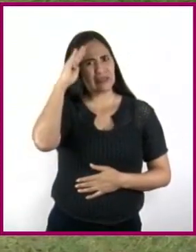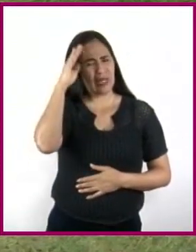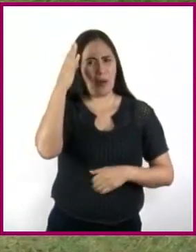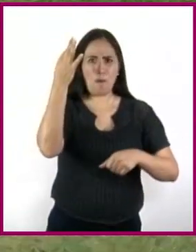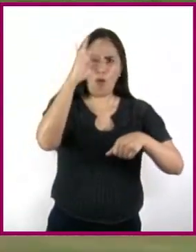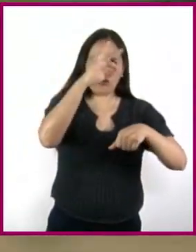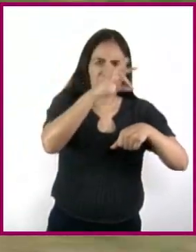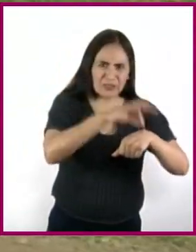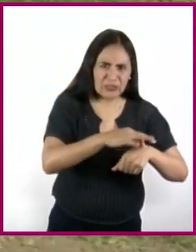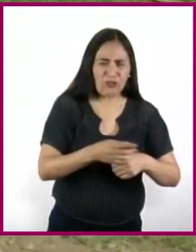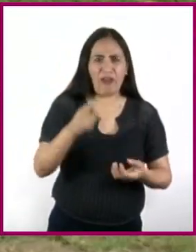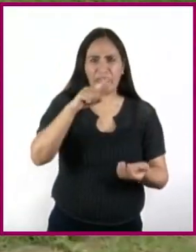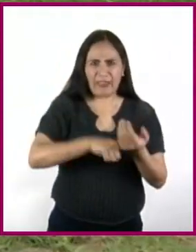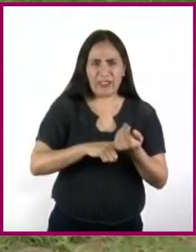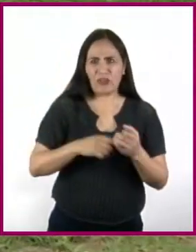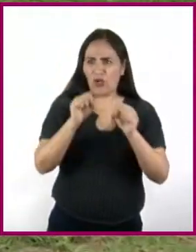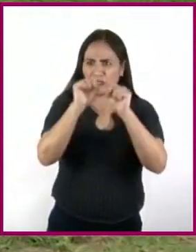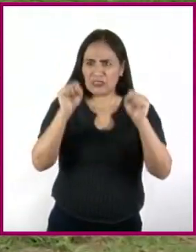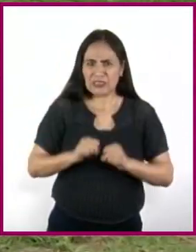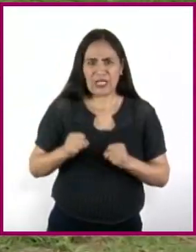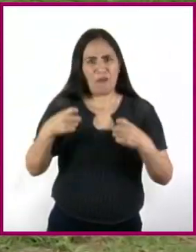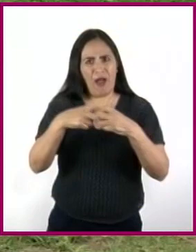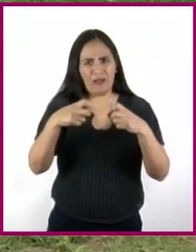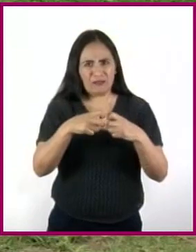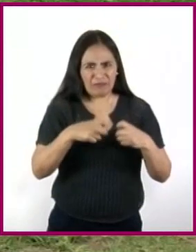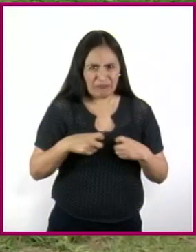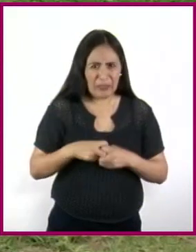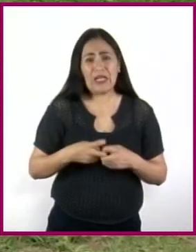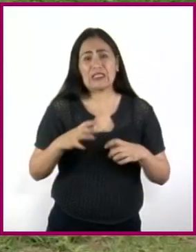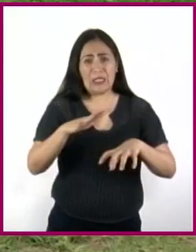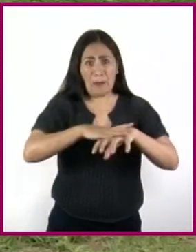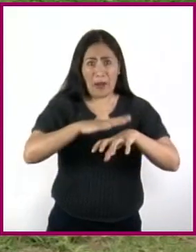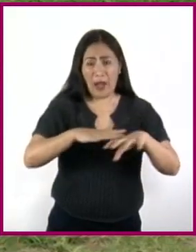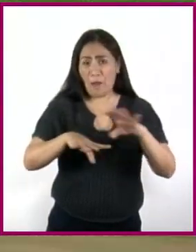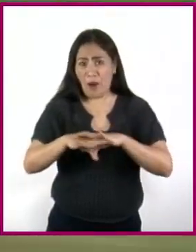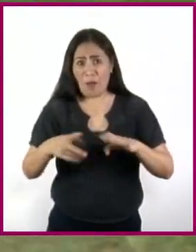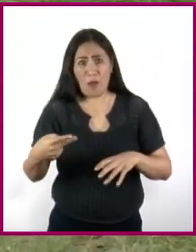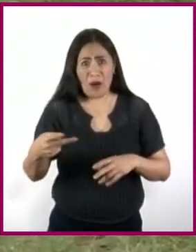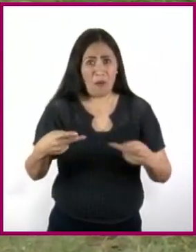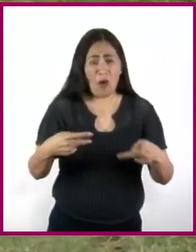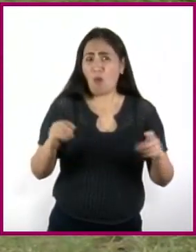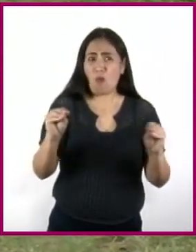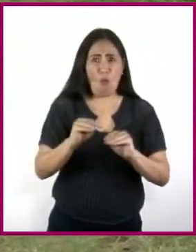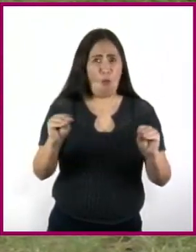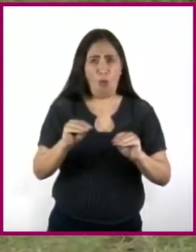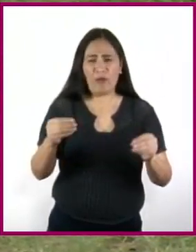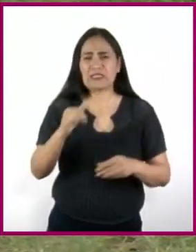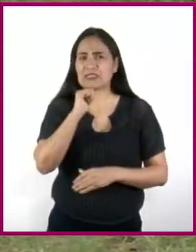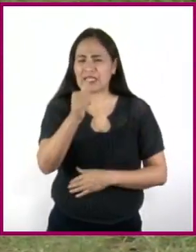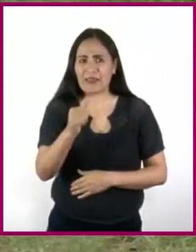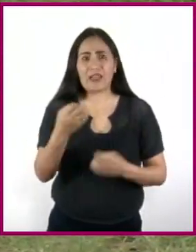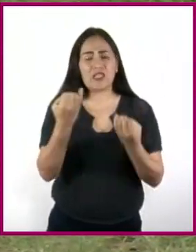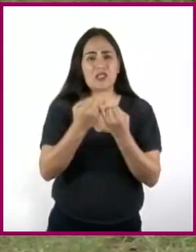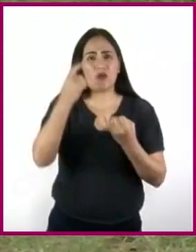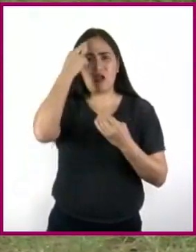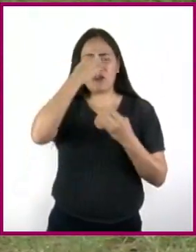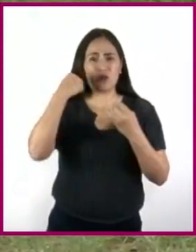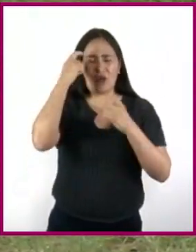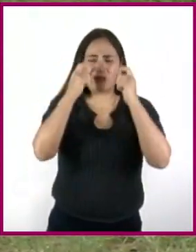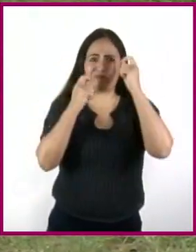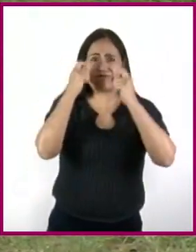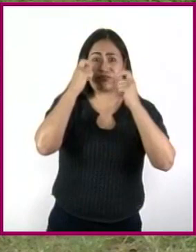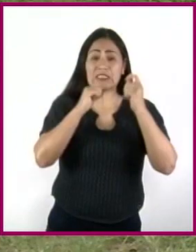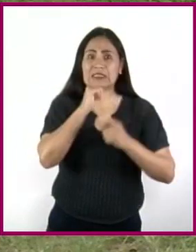agitar tanto los nervios. En la cápsula menciona que puede paralizar tus manos o tus piernas. y hasta el rostro. ¿Qué tal